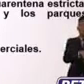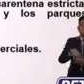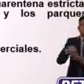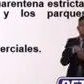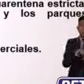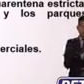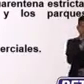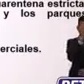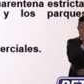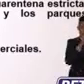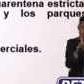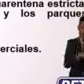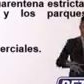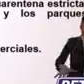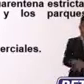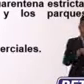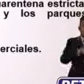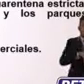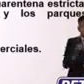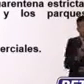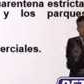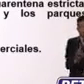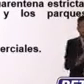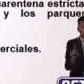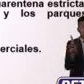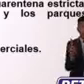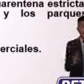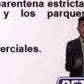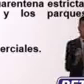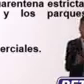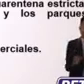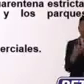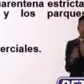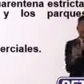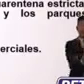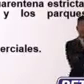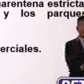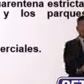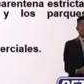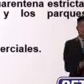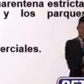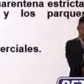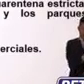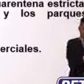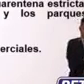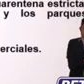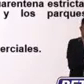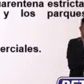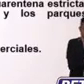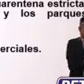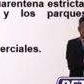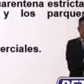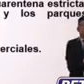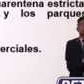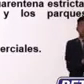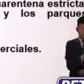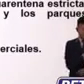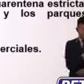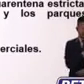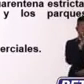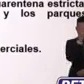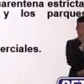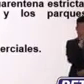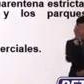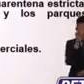Bogotá, la restricción a movilidad de vehículos y de personas a partir de las 10 de la noche regirá desde